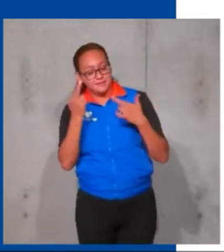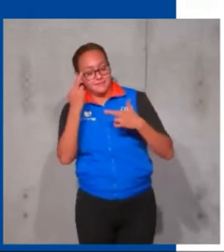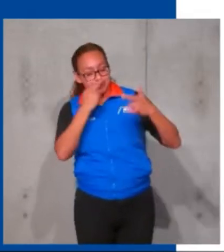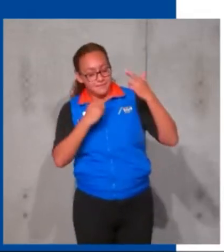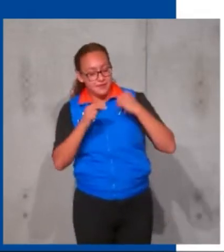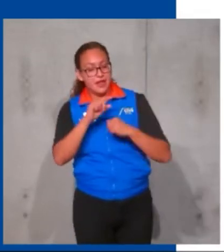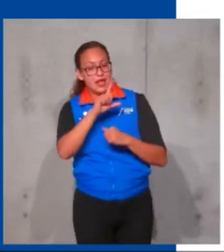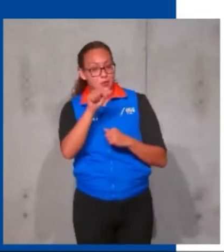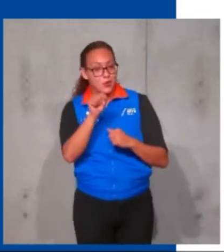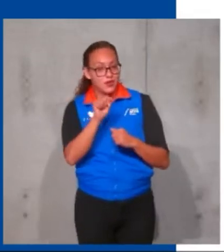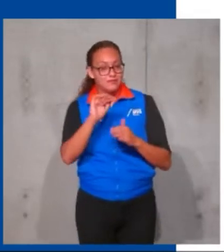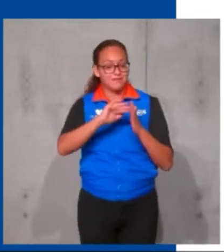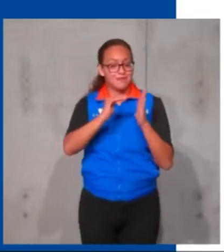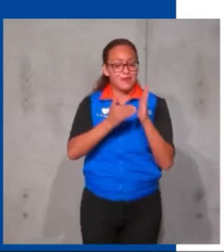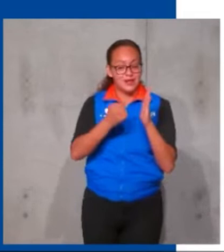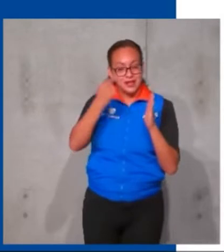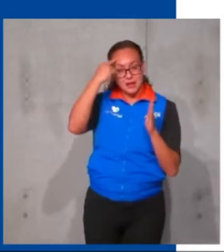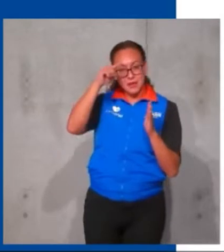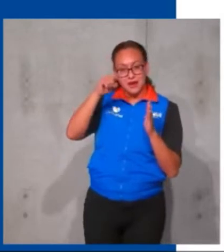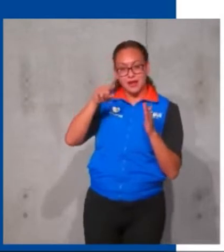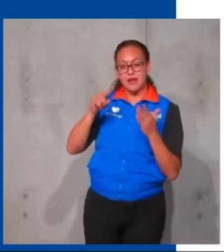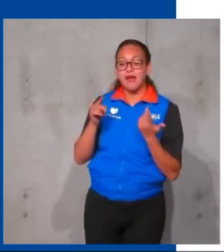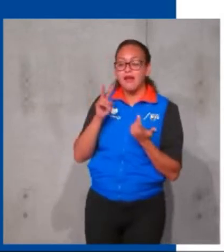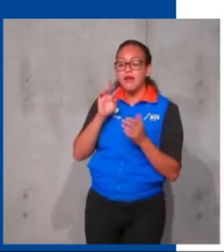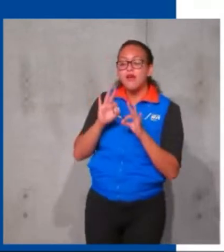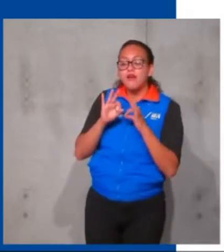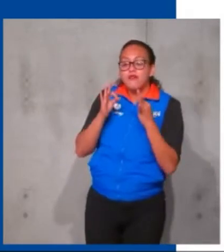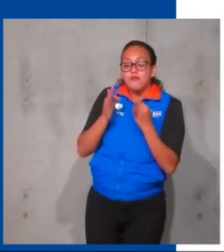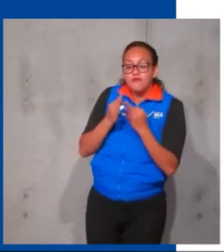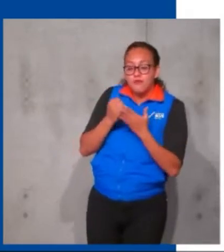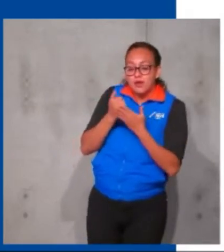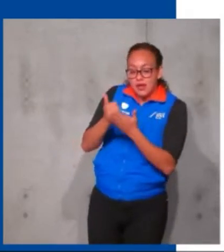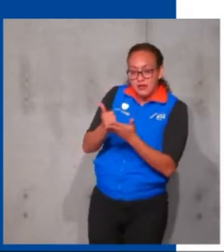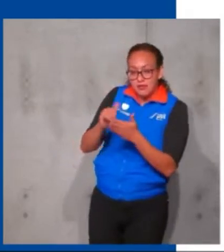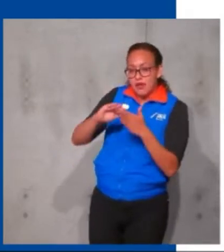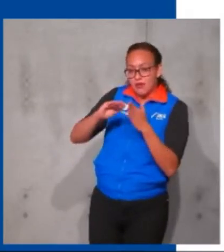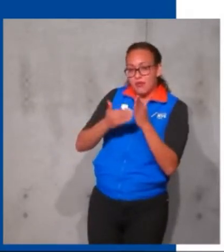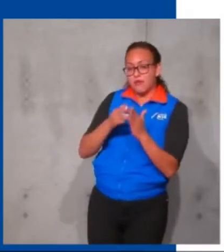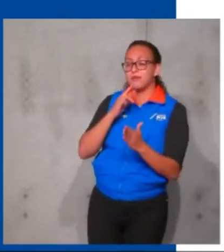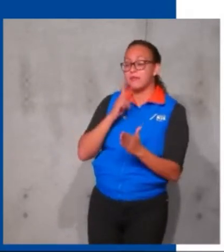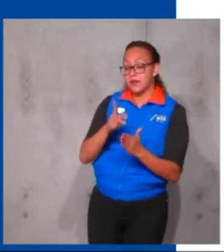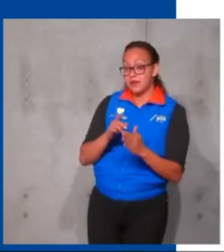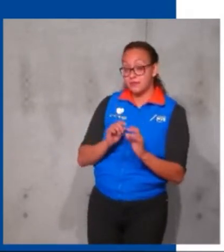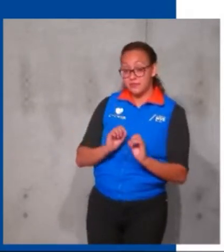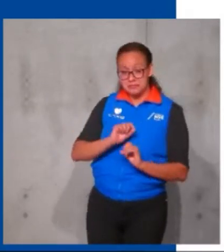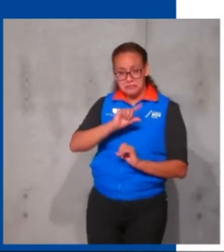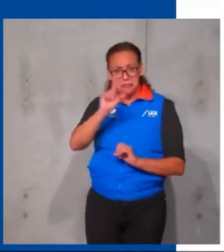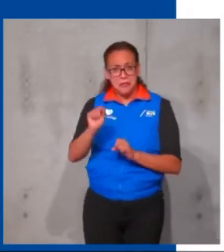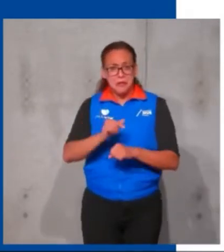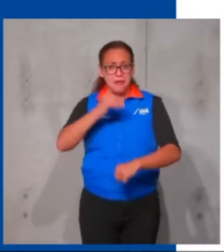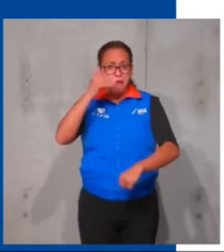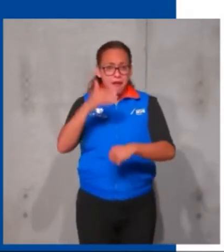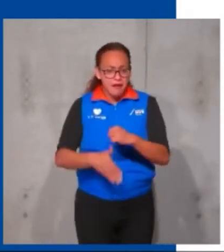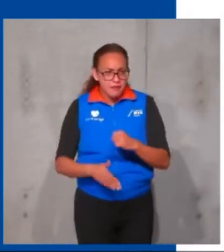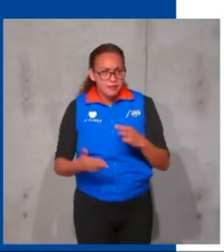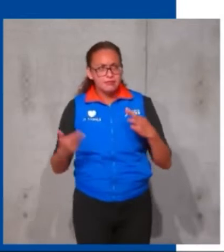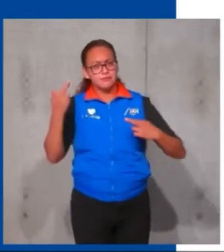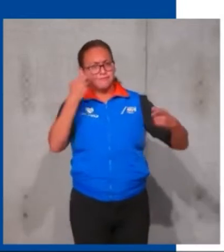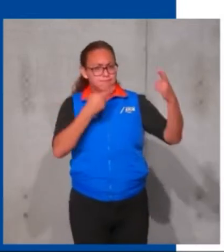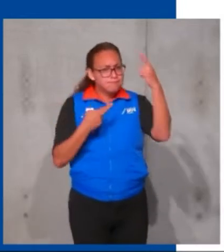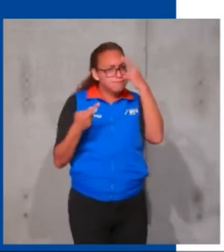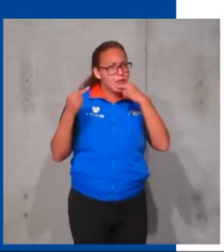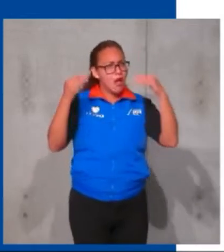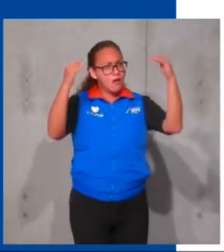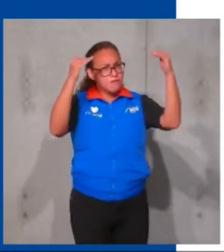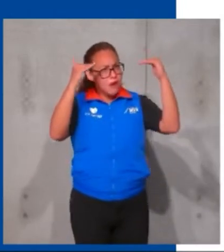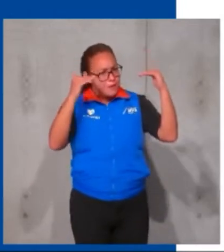acciones que incorporemos de manera voluntaria a nuestra estrategia. Y entonces, una vez que